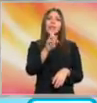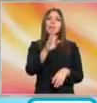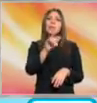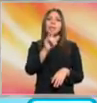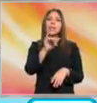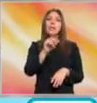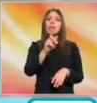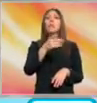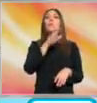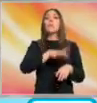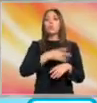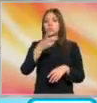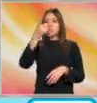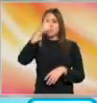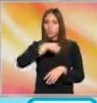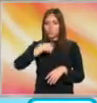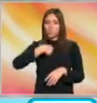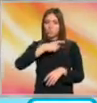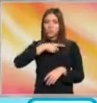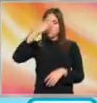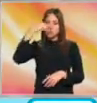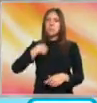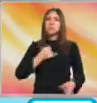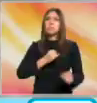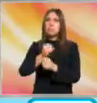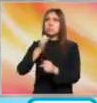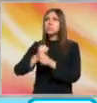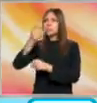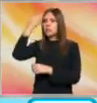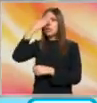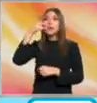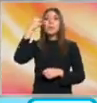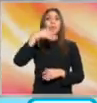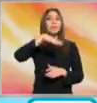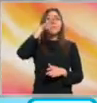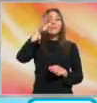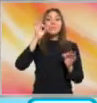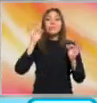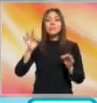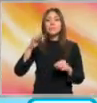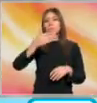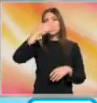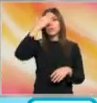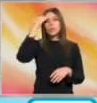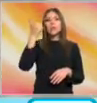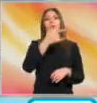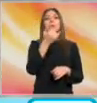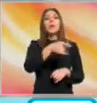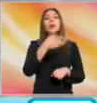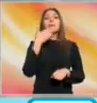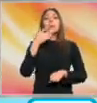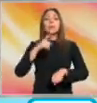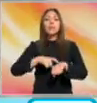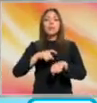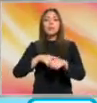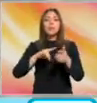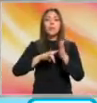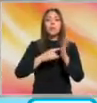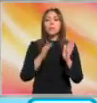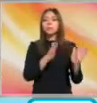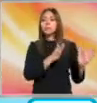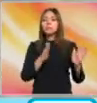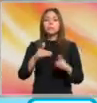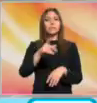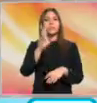bueno y para lo que no, ¿sí? Sus tiempos. No maneja correctamente bien sus tiempos. Don